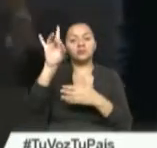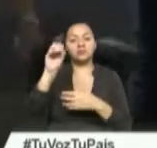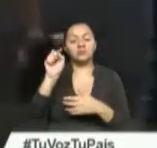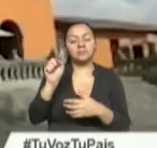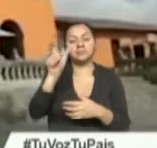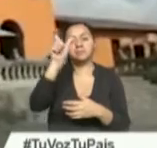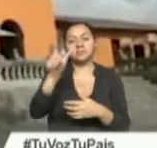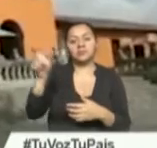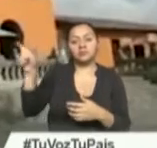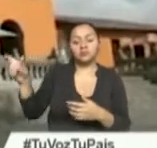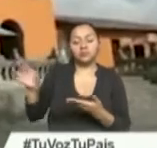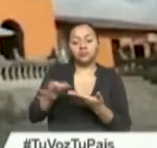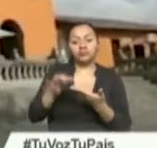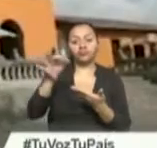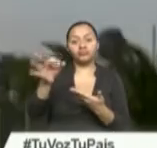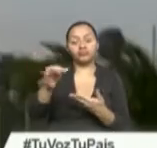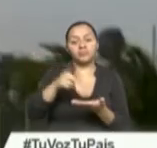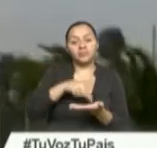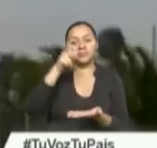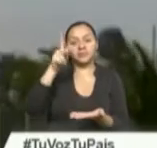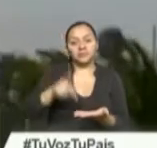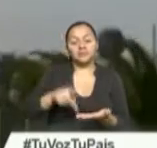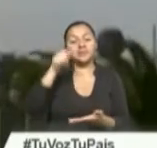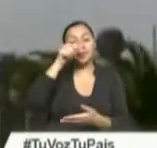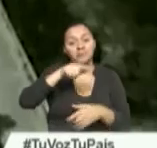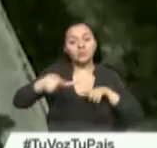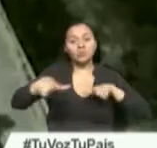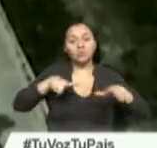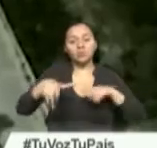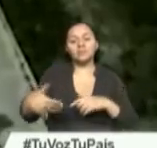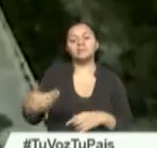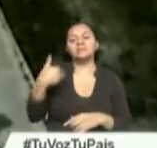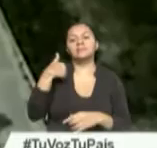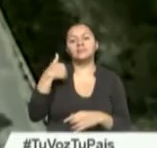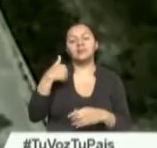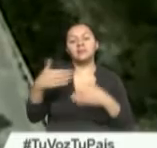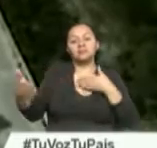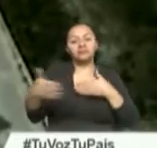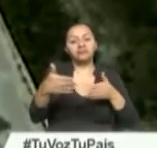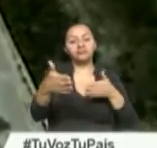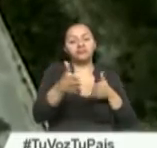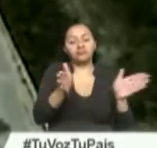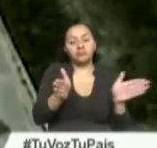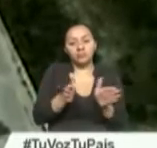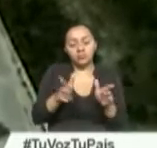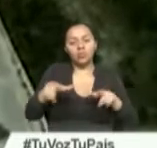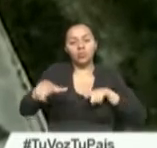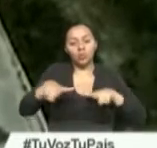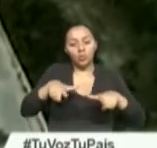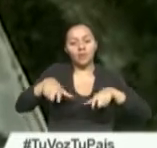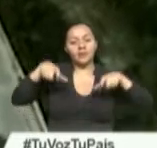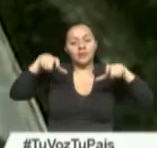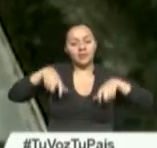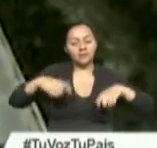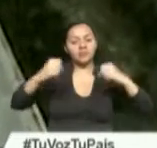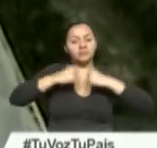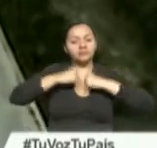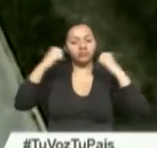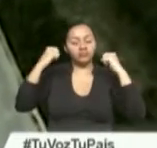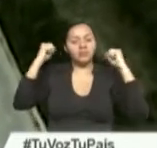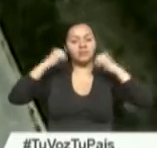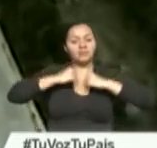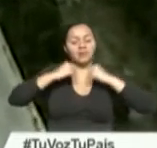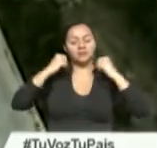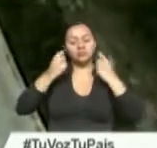de la parroquia San Antonio de Pichincha. Este espacio contará con una plaza equinoccial, cancha deportiva, gimnasio al aire libre,